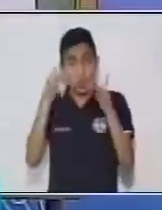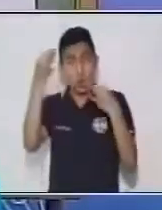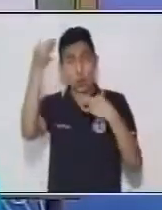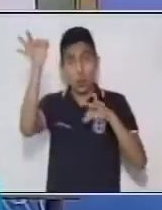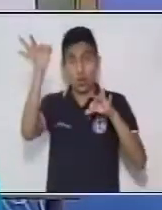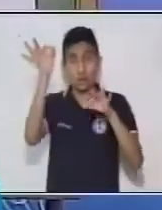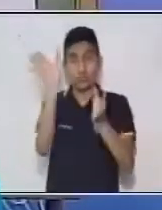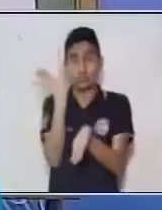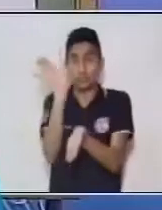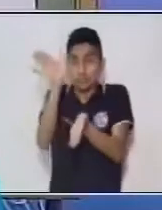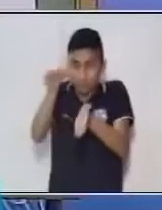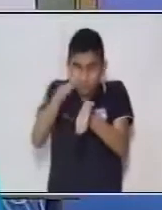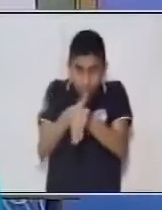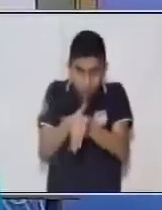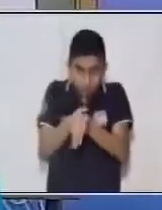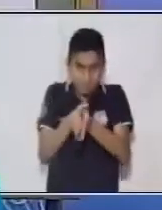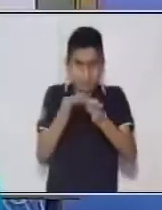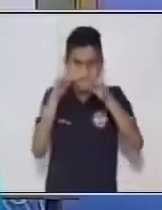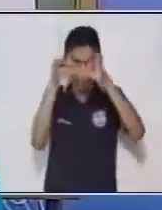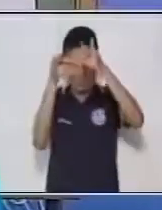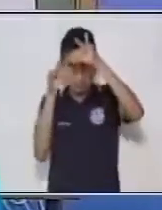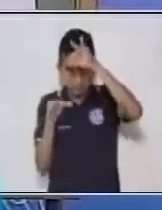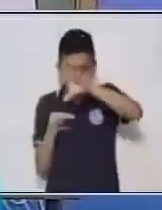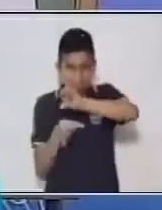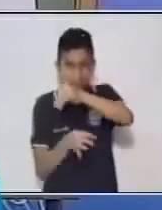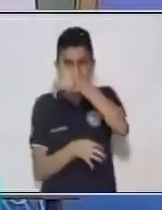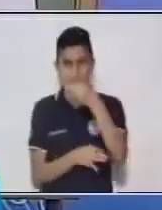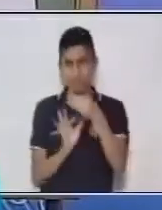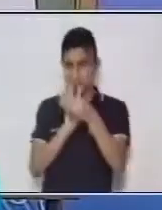tijera y voy a hacer una forma también.